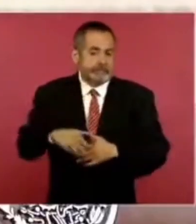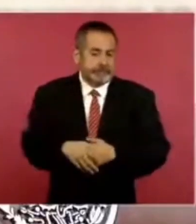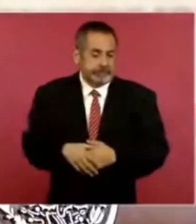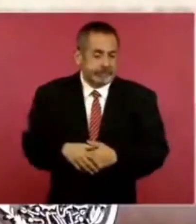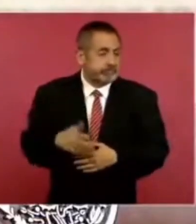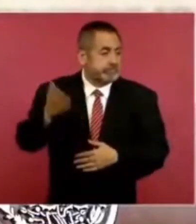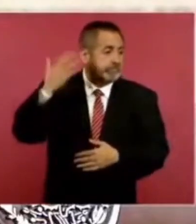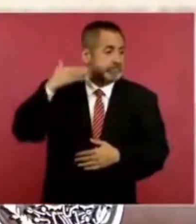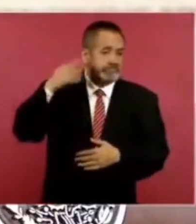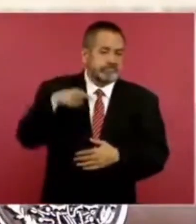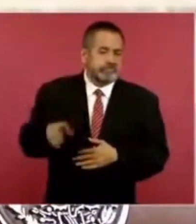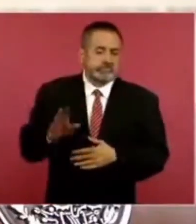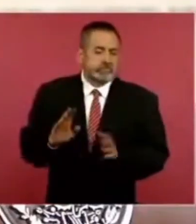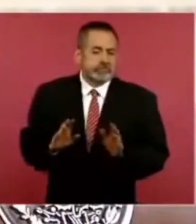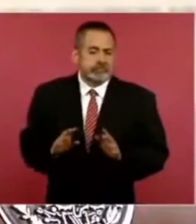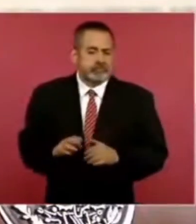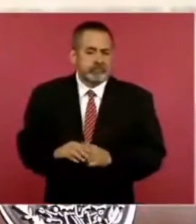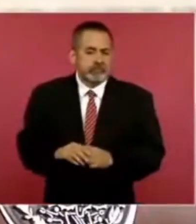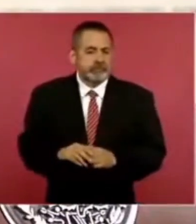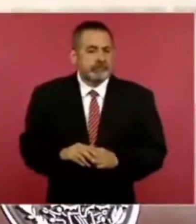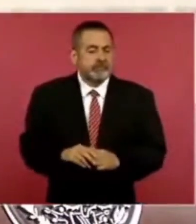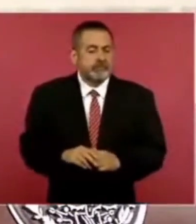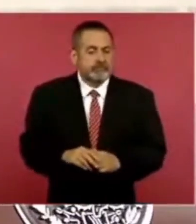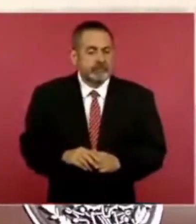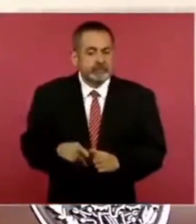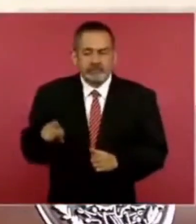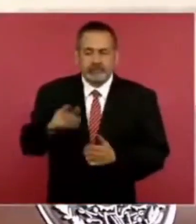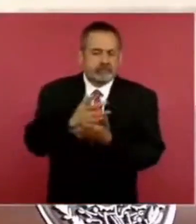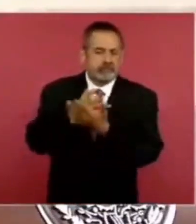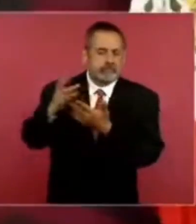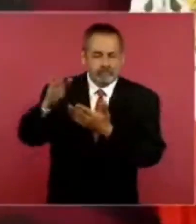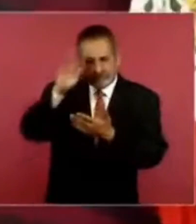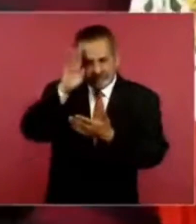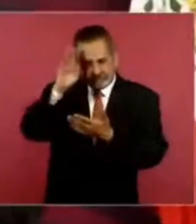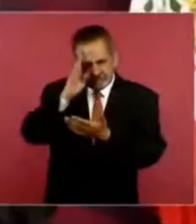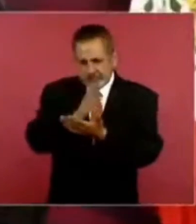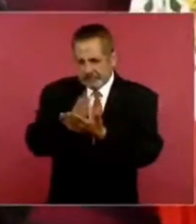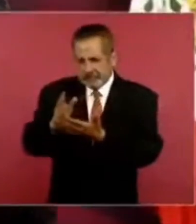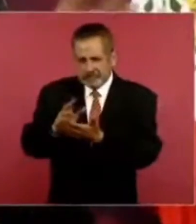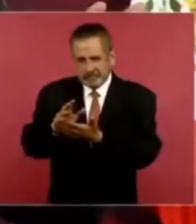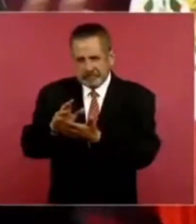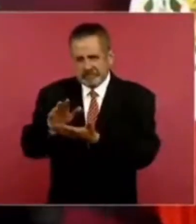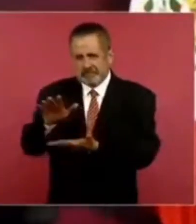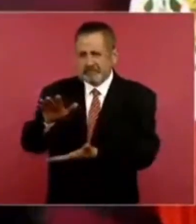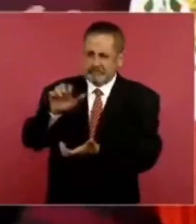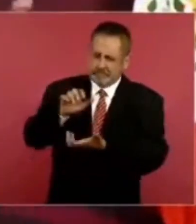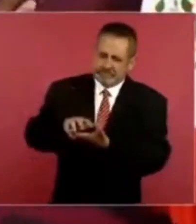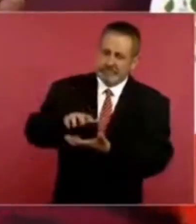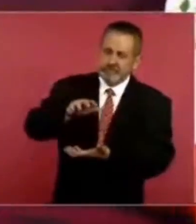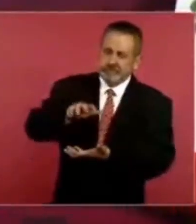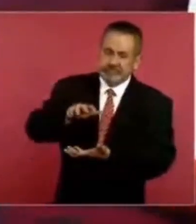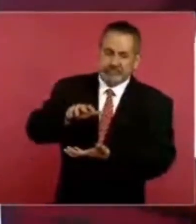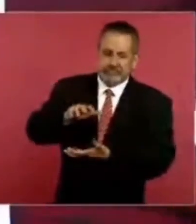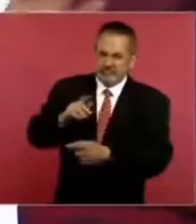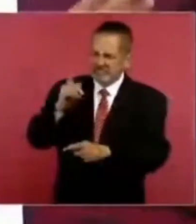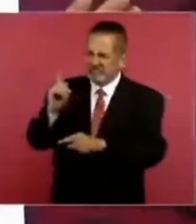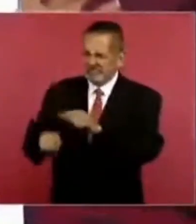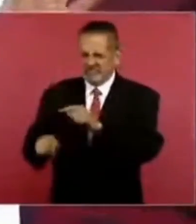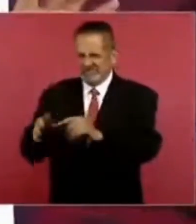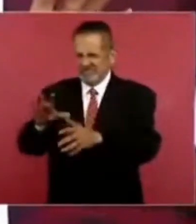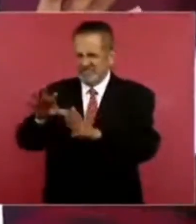Antes era una exageración, una barbaridad. Le quitaban